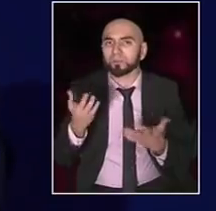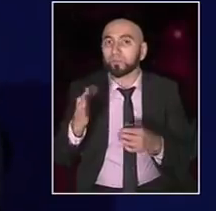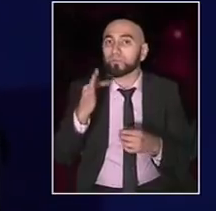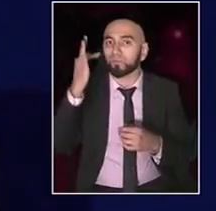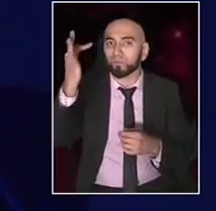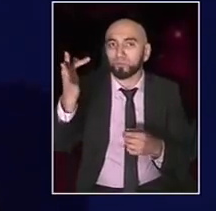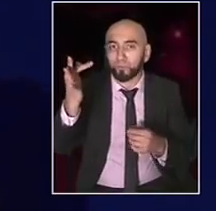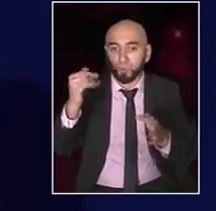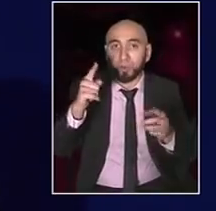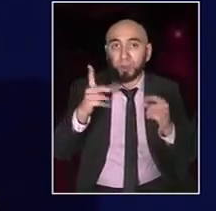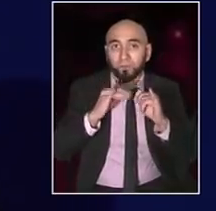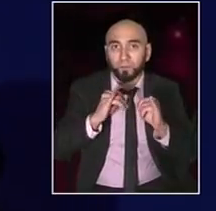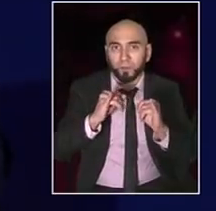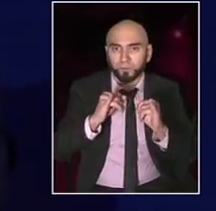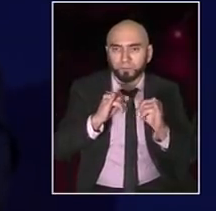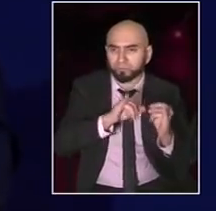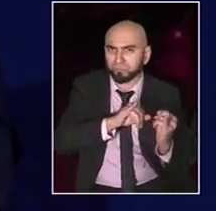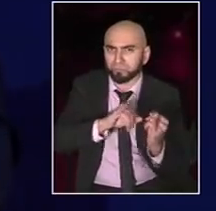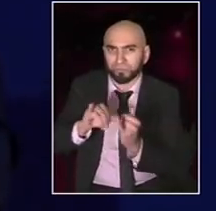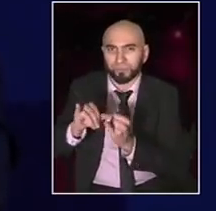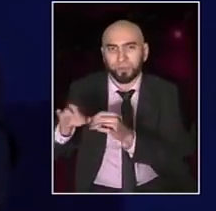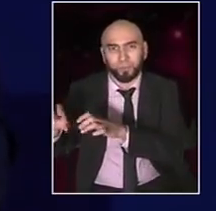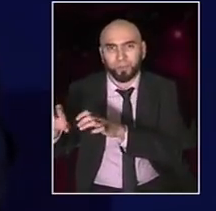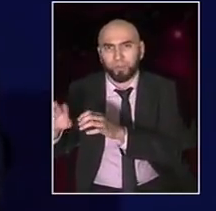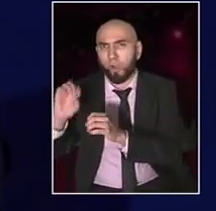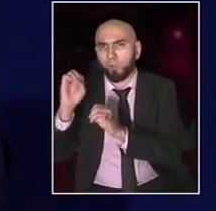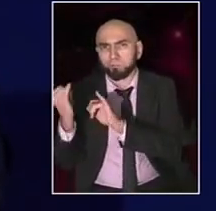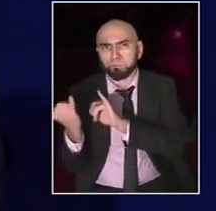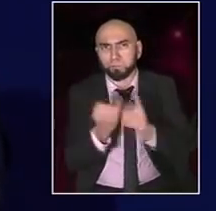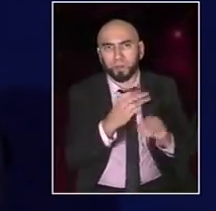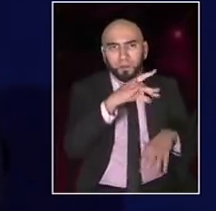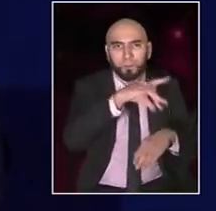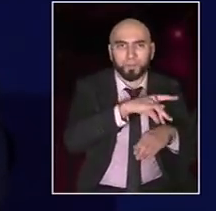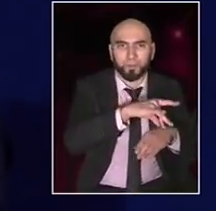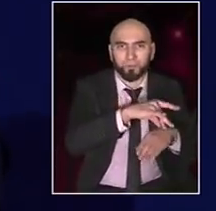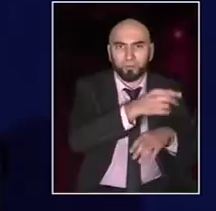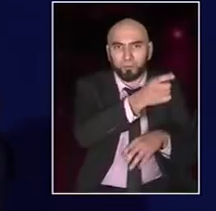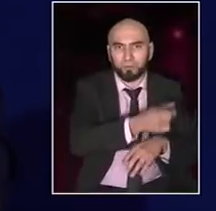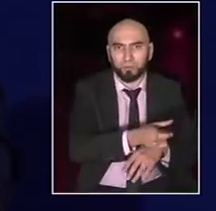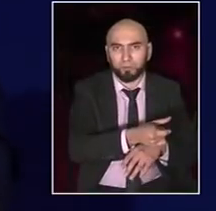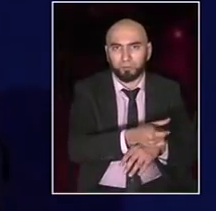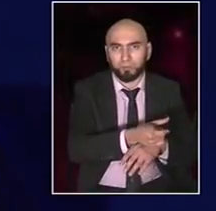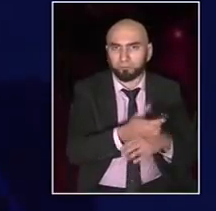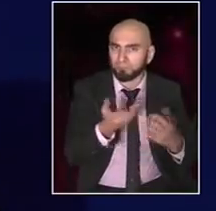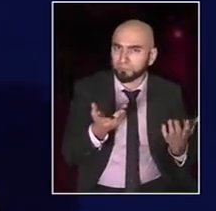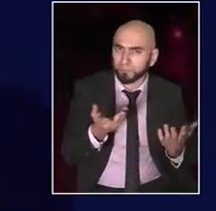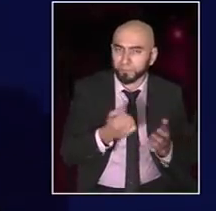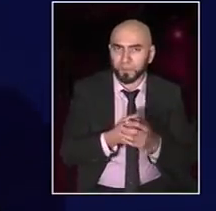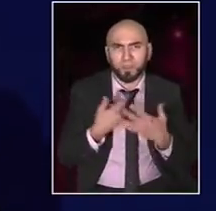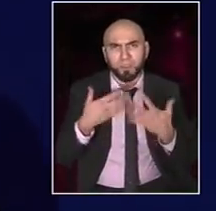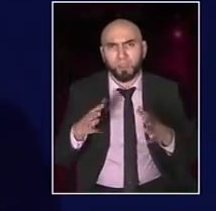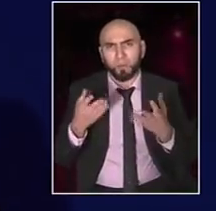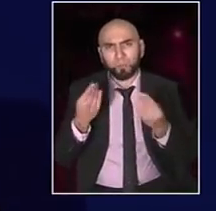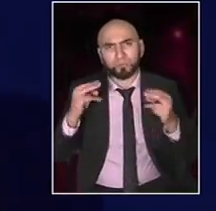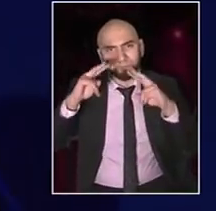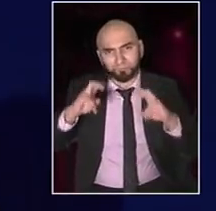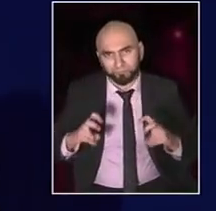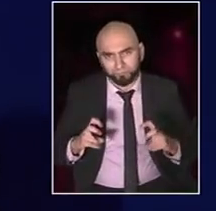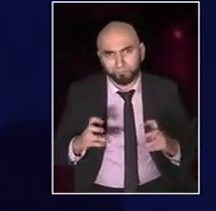o van a ir a un médico? Ya todos los estudios, competencias que se han hecho, muestran que